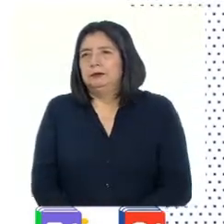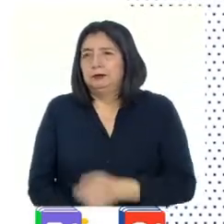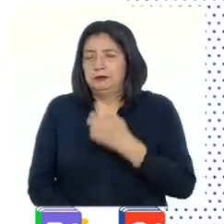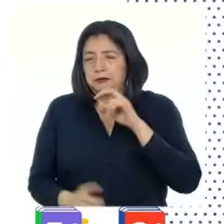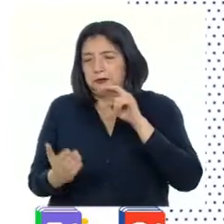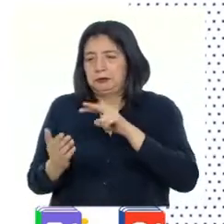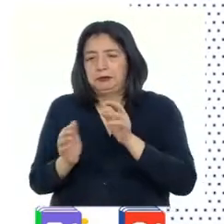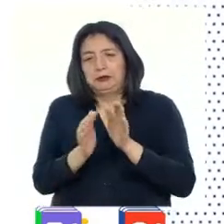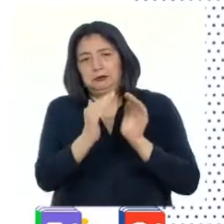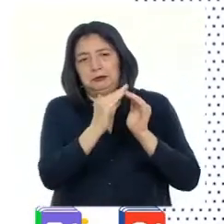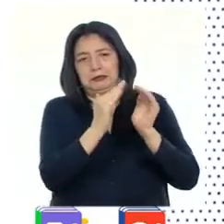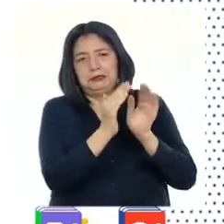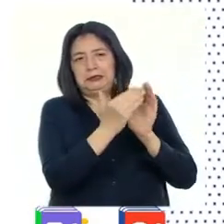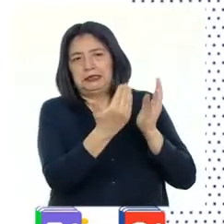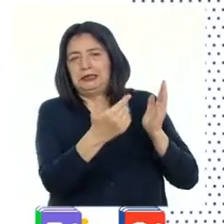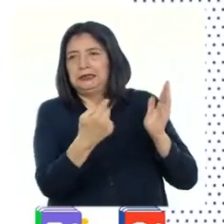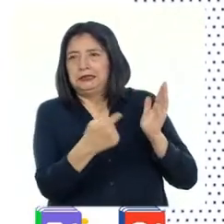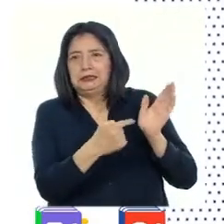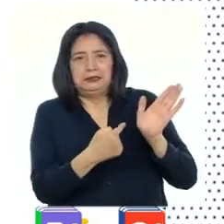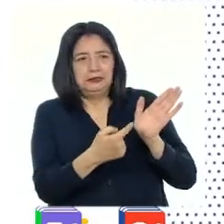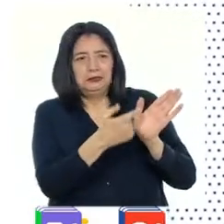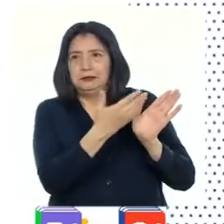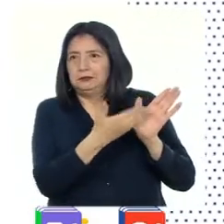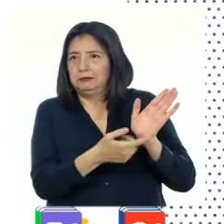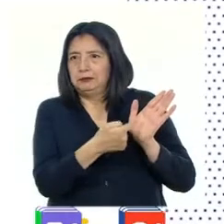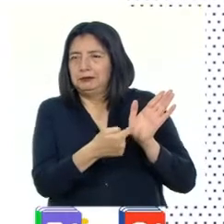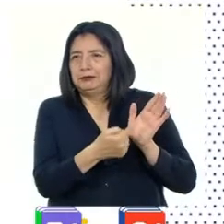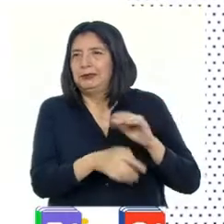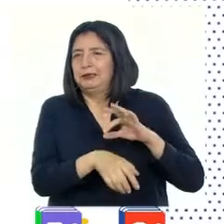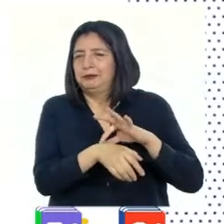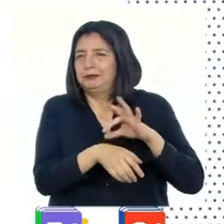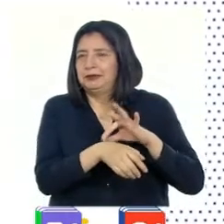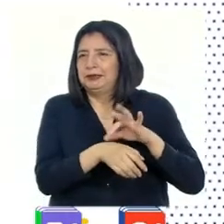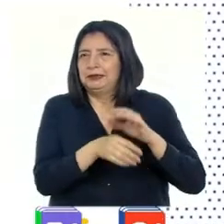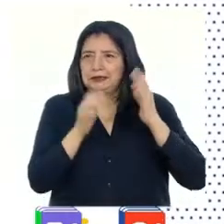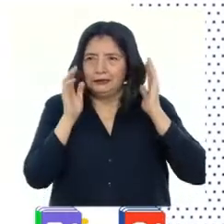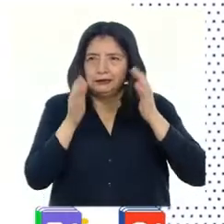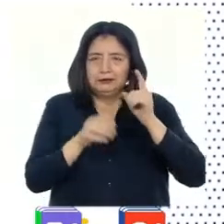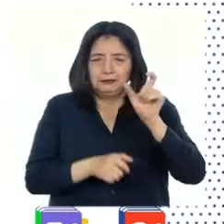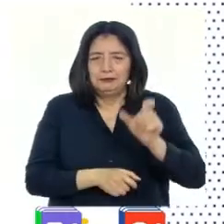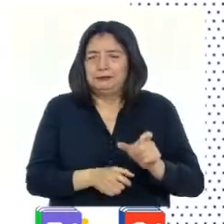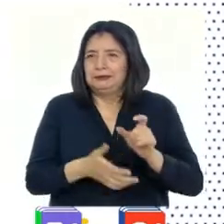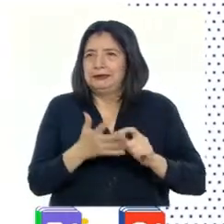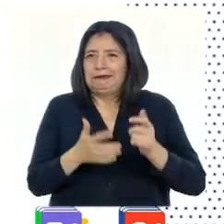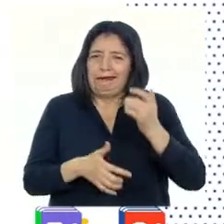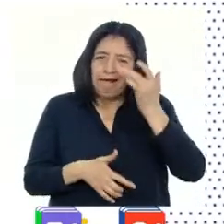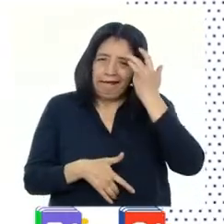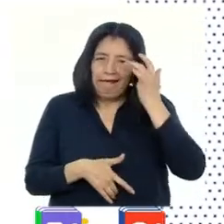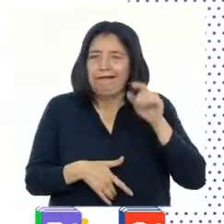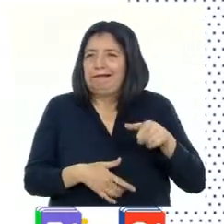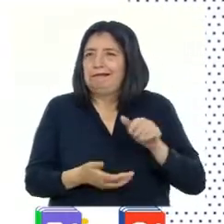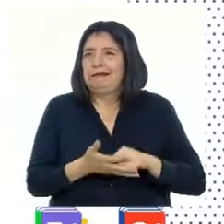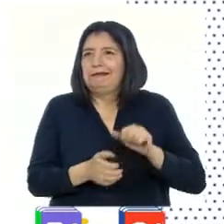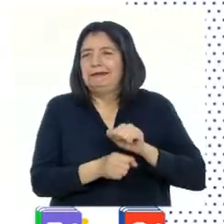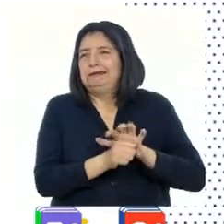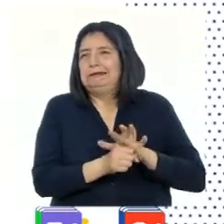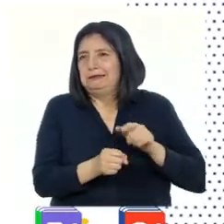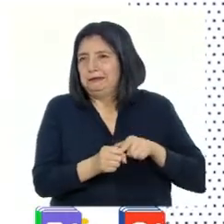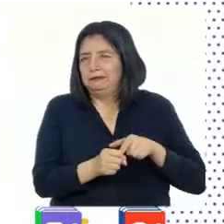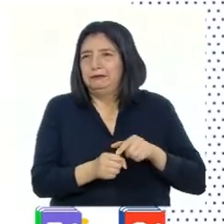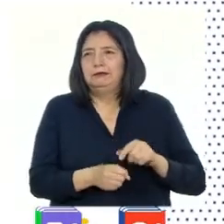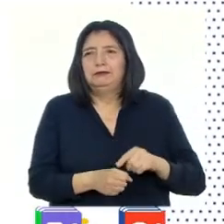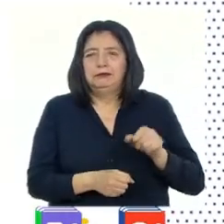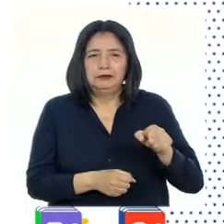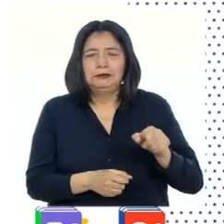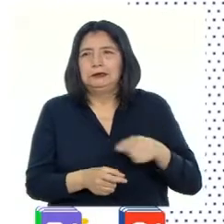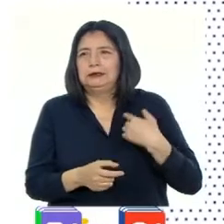como vemos en este retablo, vemos en la primera línea a los médicos atendiendo a un paciente que está con el coronavirus.